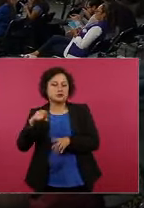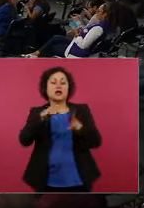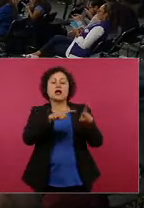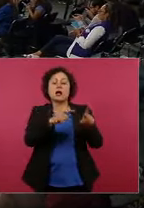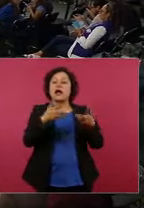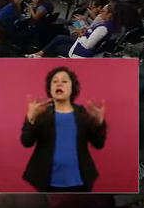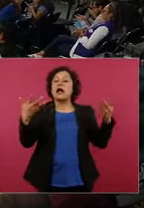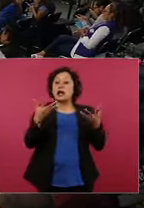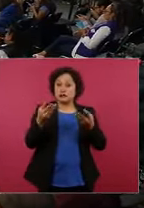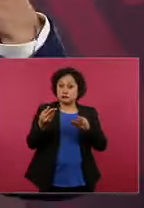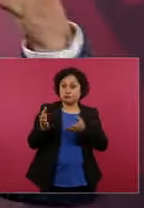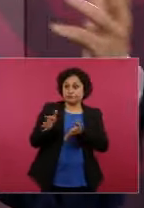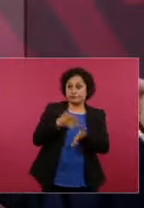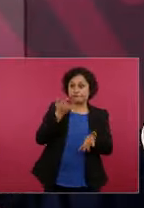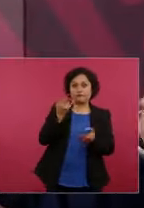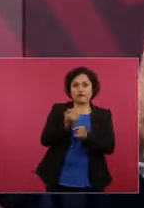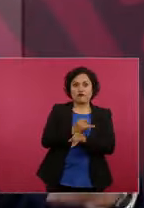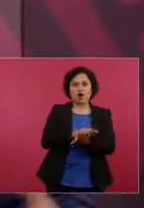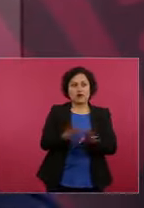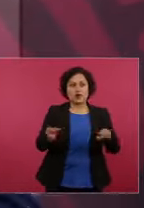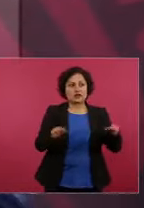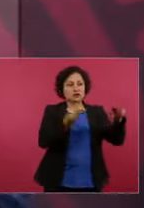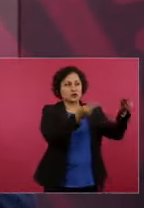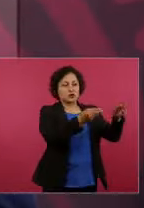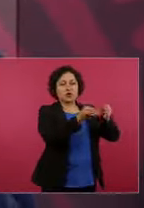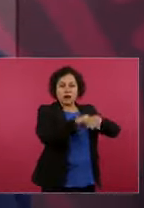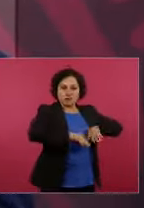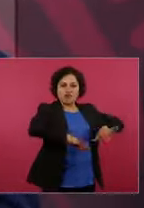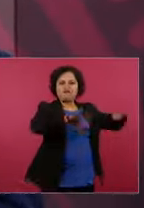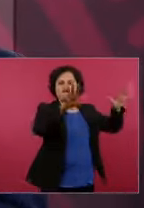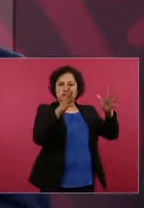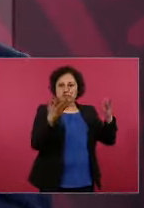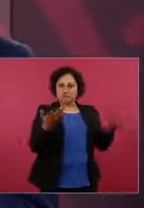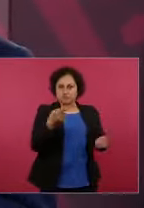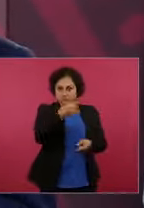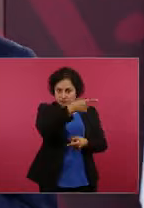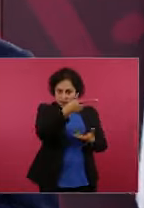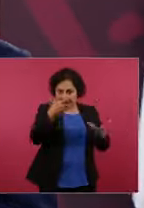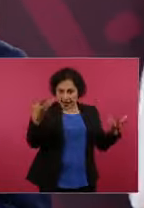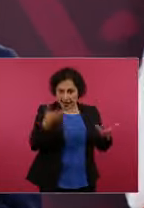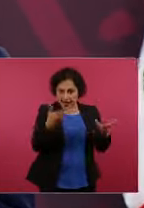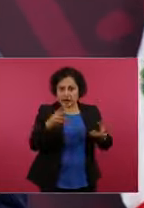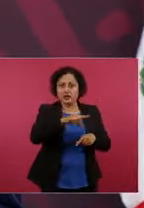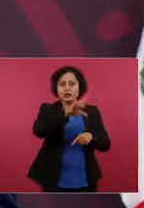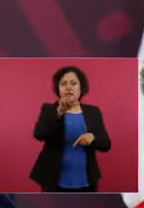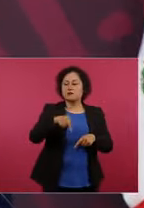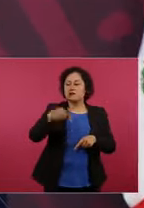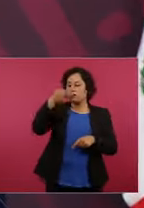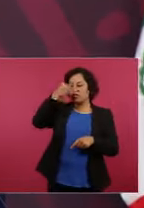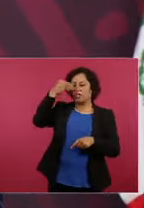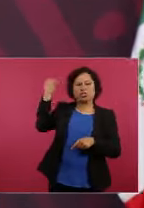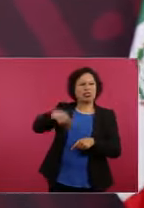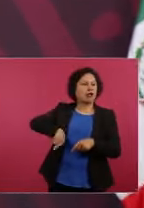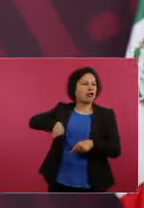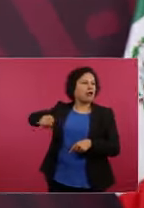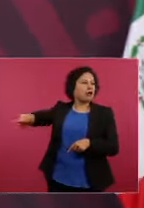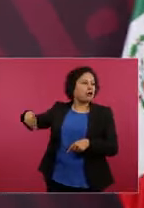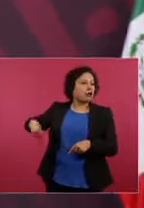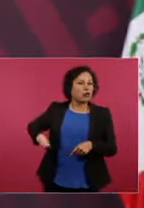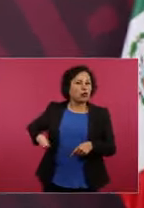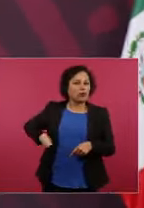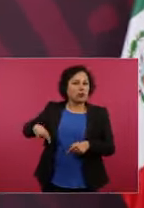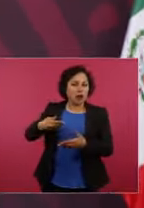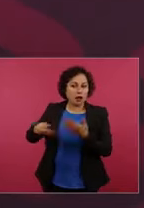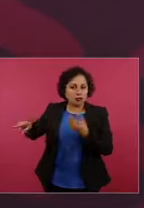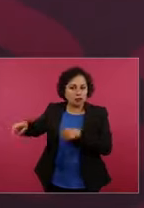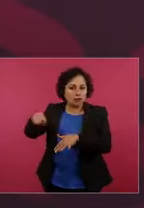Que ellos dieron a conocer esa información y dejaron solo a Assange. Es el único